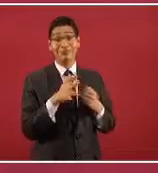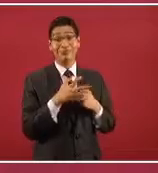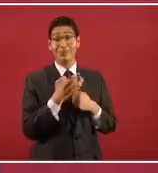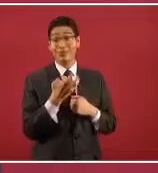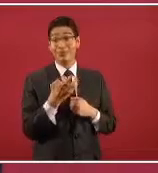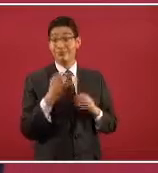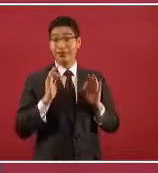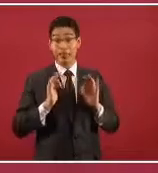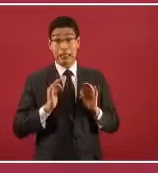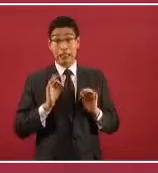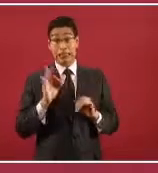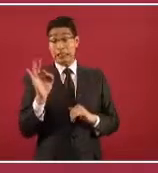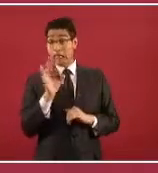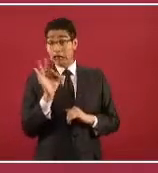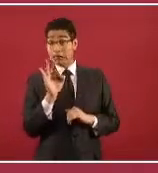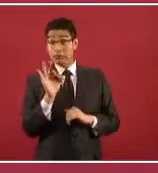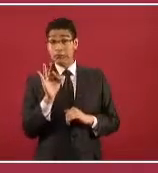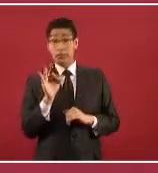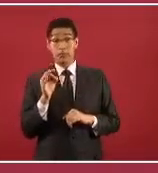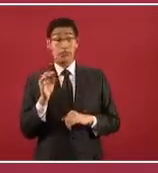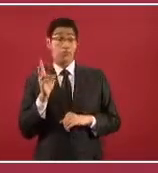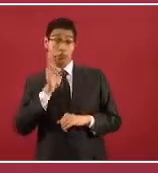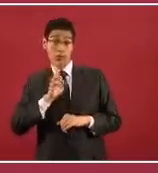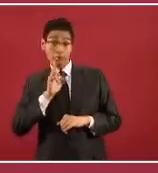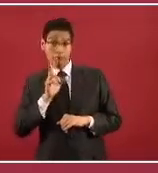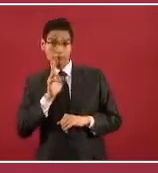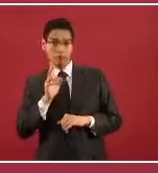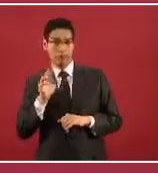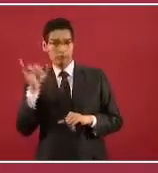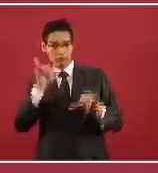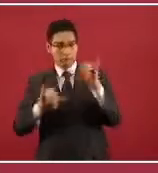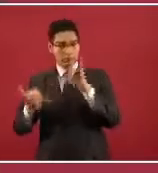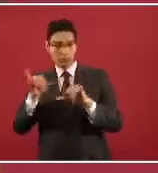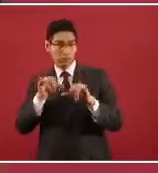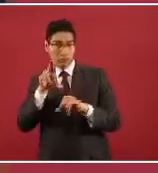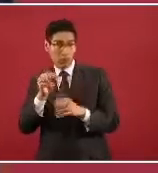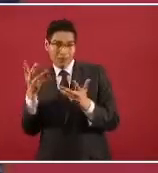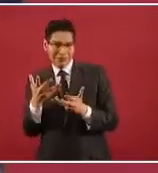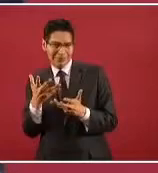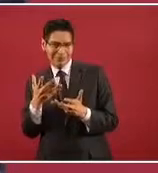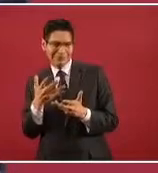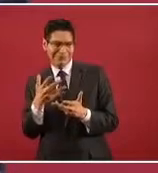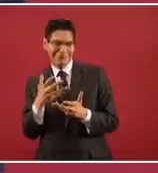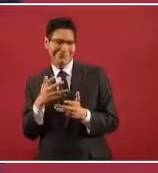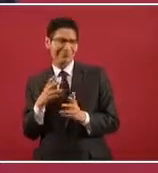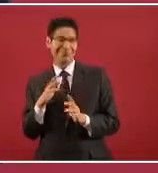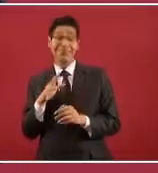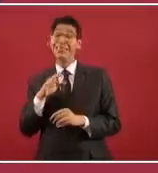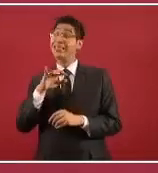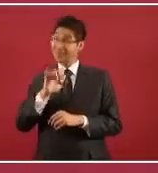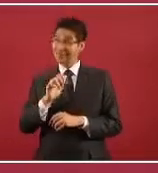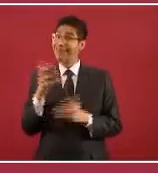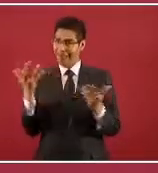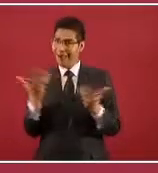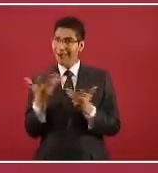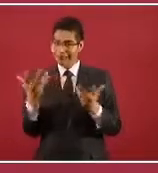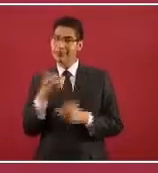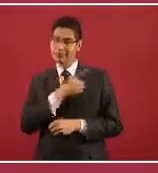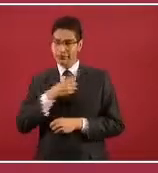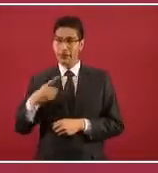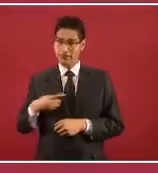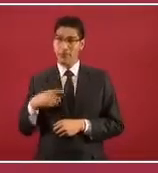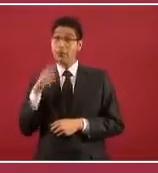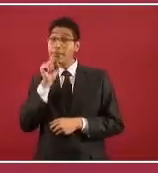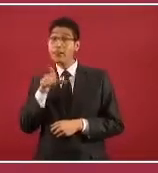No quiere decir que no se tengan que hacer las pruebas, claro que sí, las estamos haciendo muy bien y los técnicos están actuando y